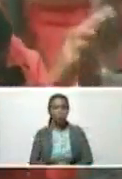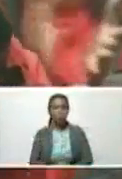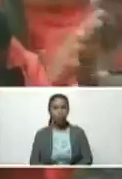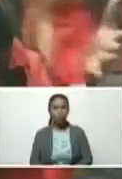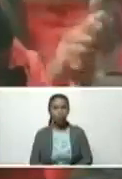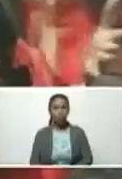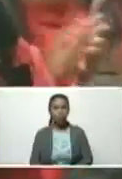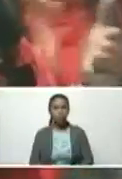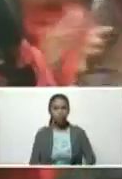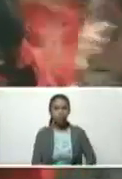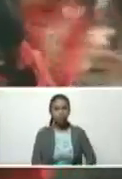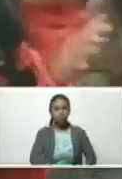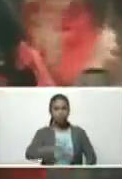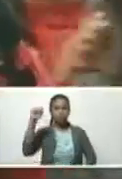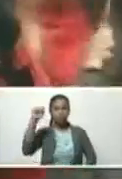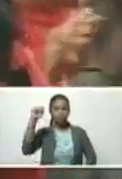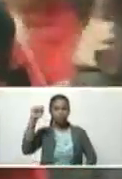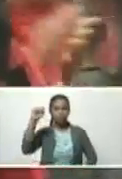Desenvainar la espada.